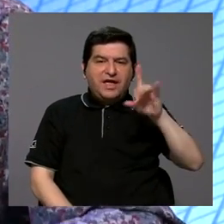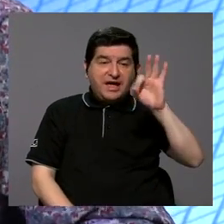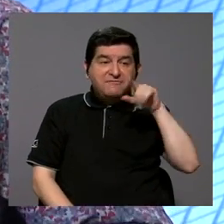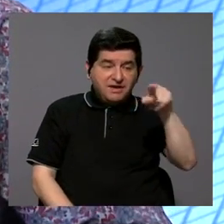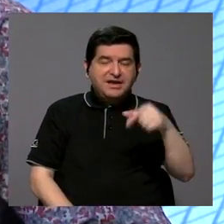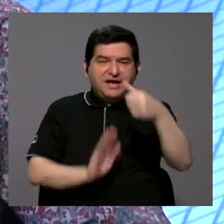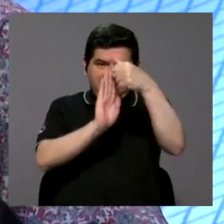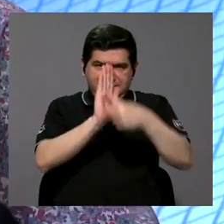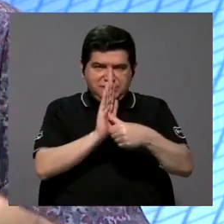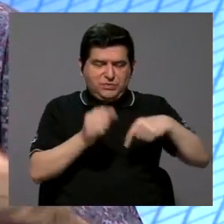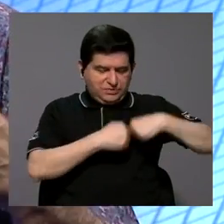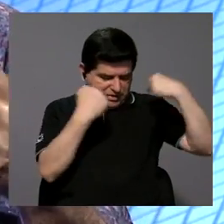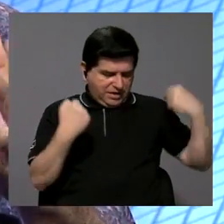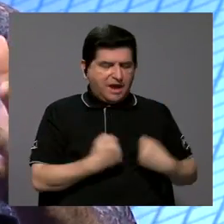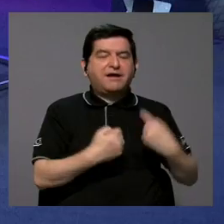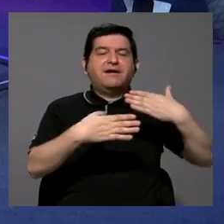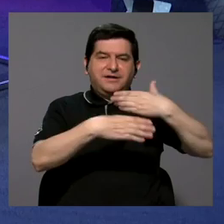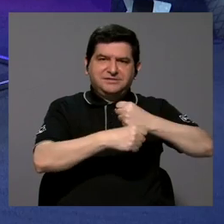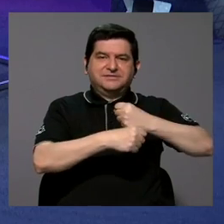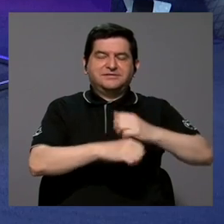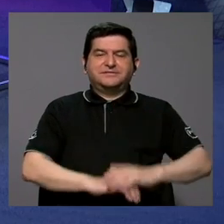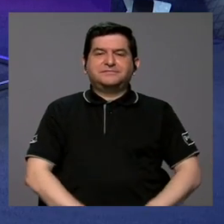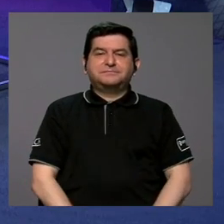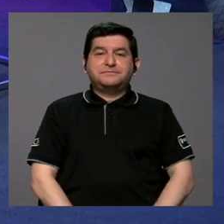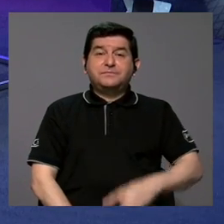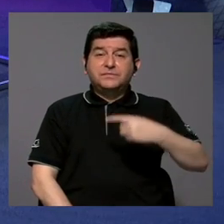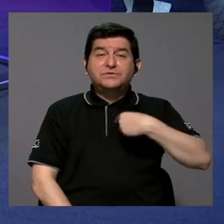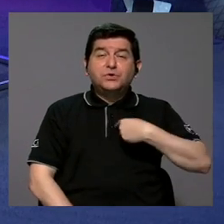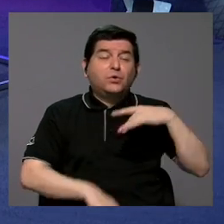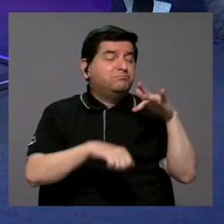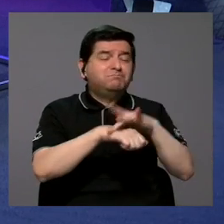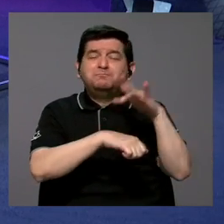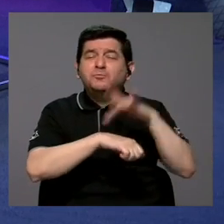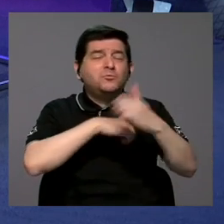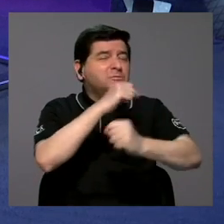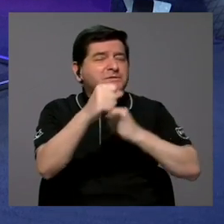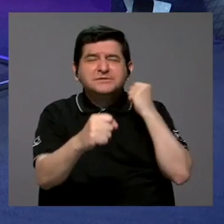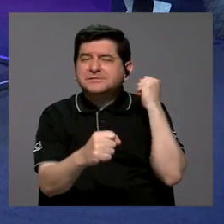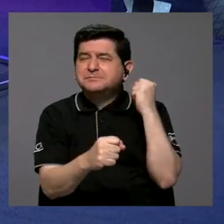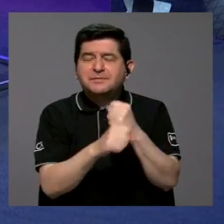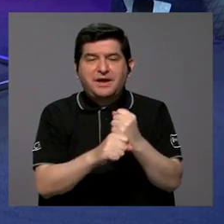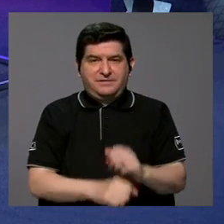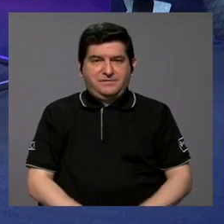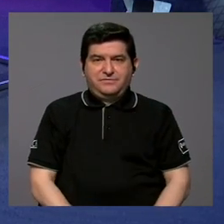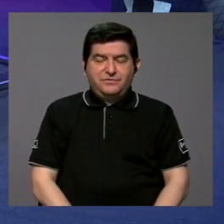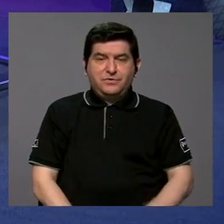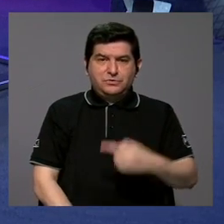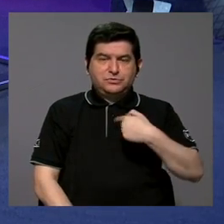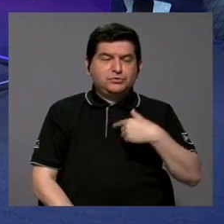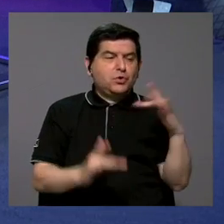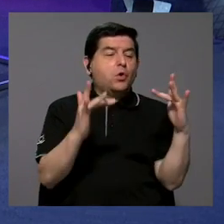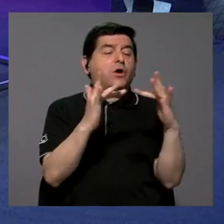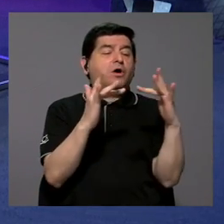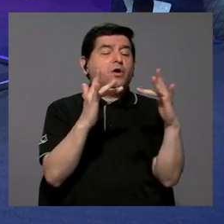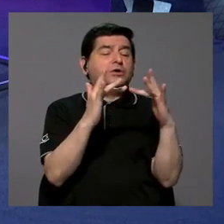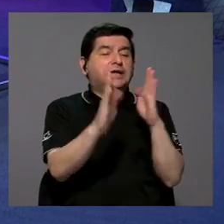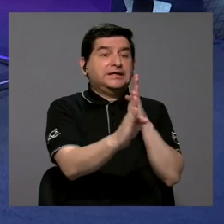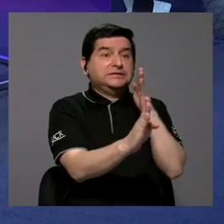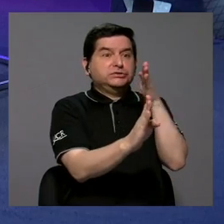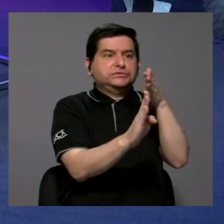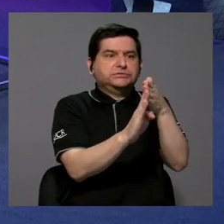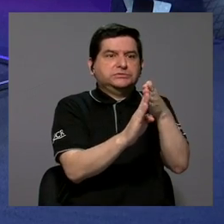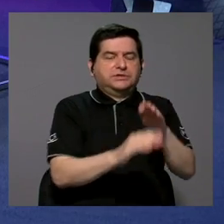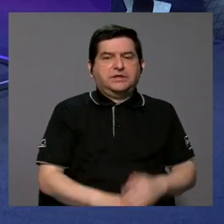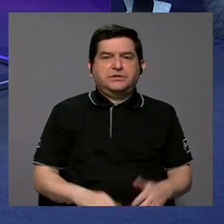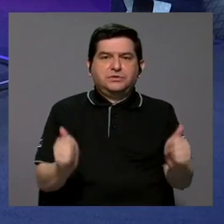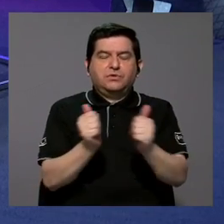operaron del corazón. Entonces yo, a muy temprana edad, tuve un contacto muy directo y muy